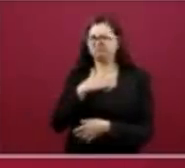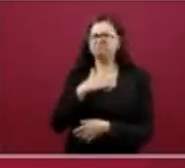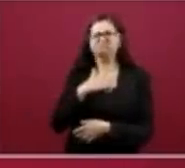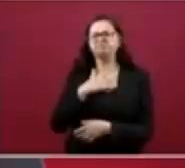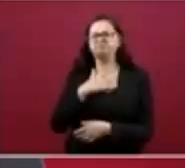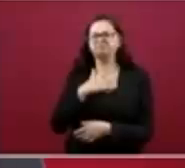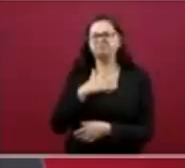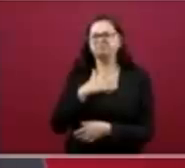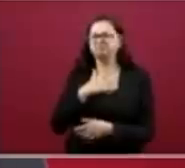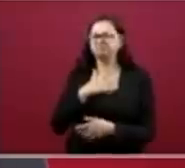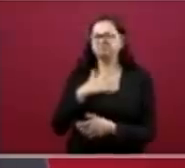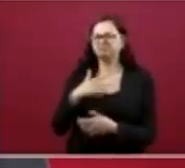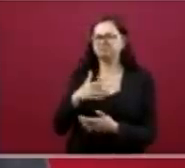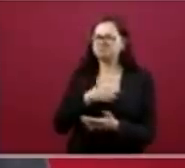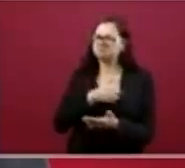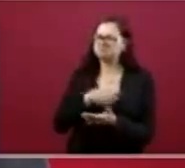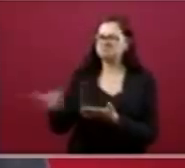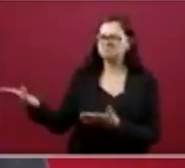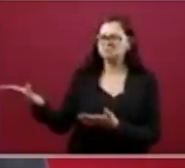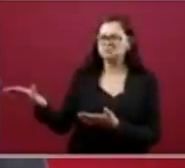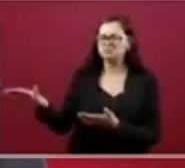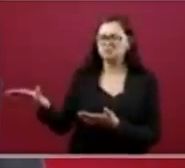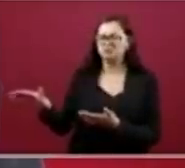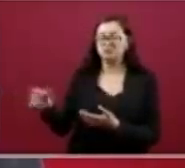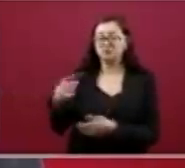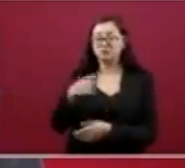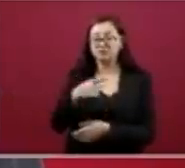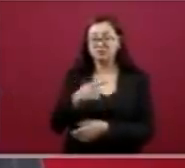liquidarlos, correrlos. Él